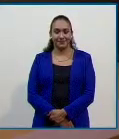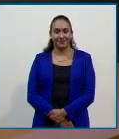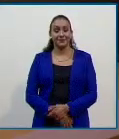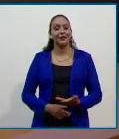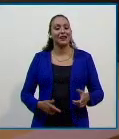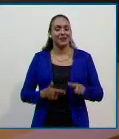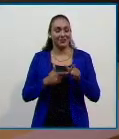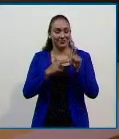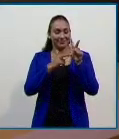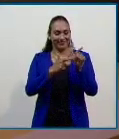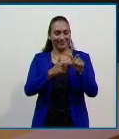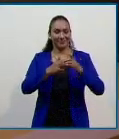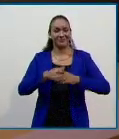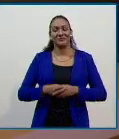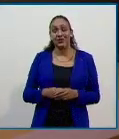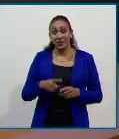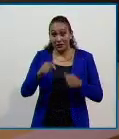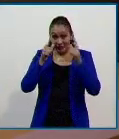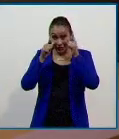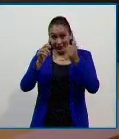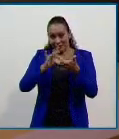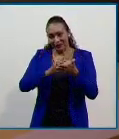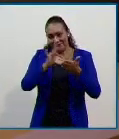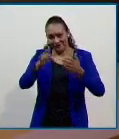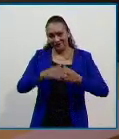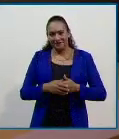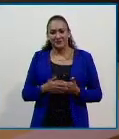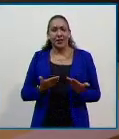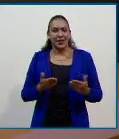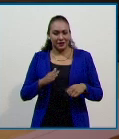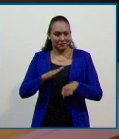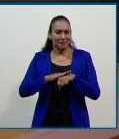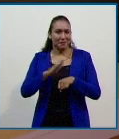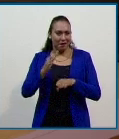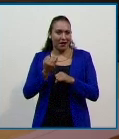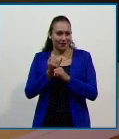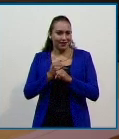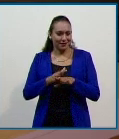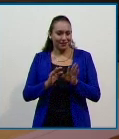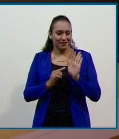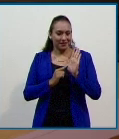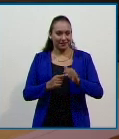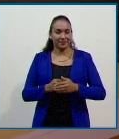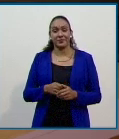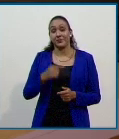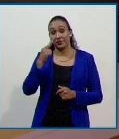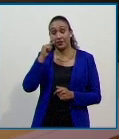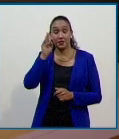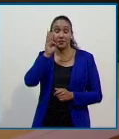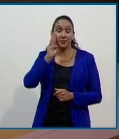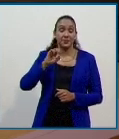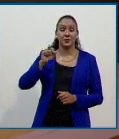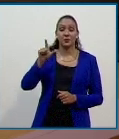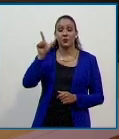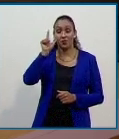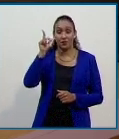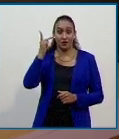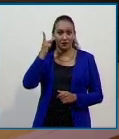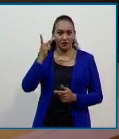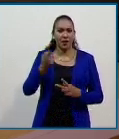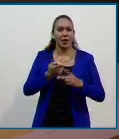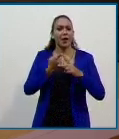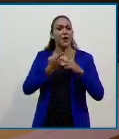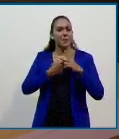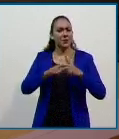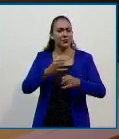Ya estamos de regreso, qué gusto que continúa con nosotros, le tenemos más información. La ministra presidenta también inauguró las jornadas